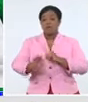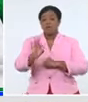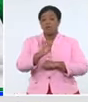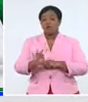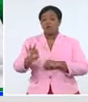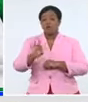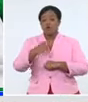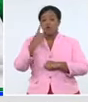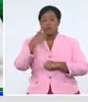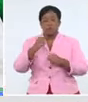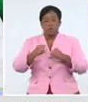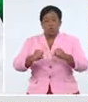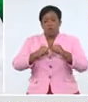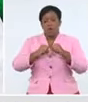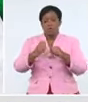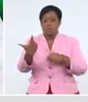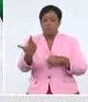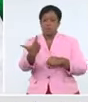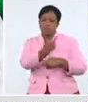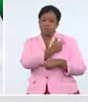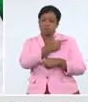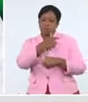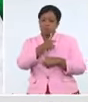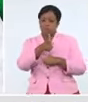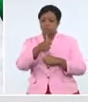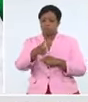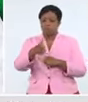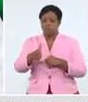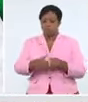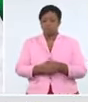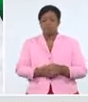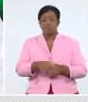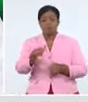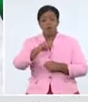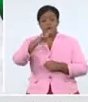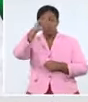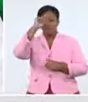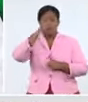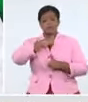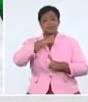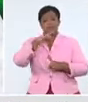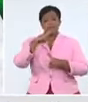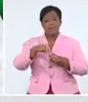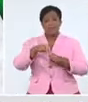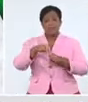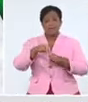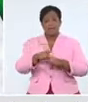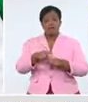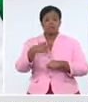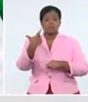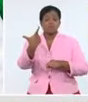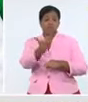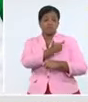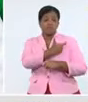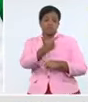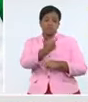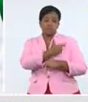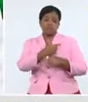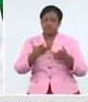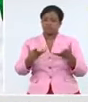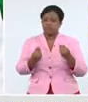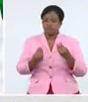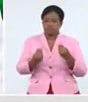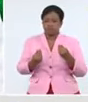bien intenso en materia de vacunación. Lo fue también el mes de septiembre, en el que aplicamos muchas primeras en aquellos